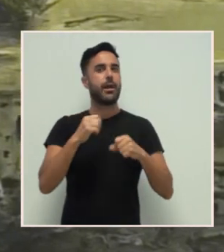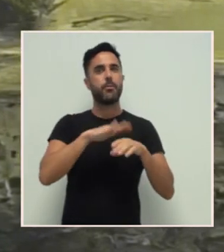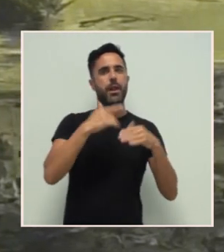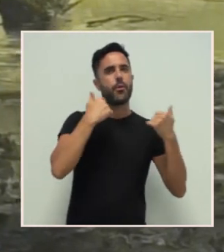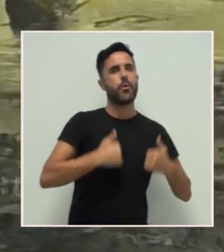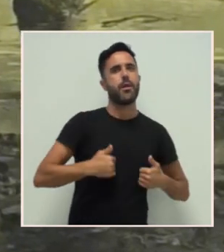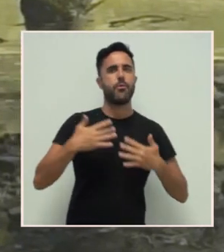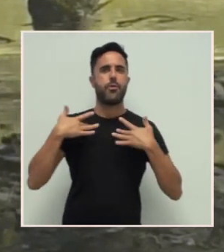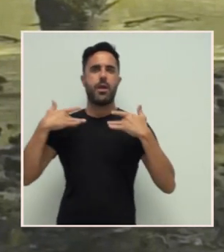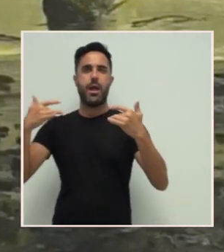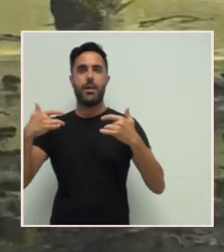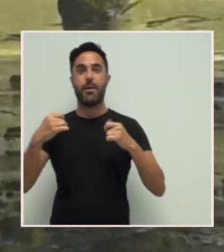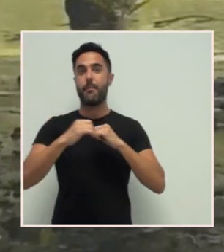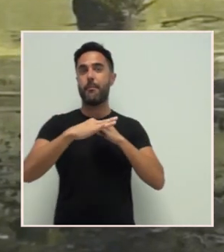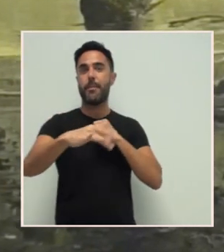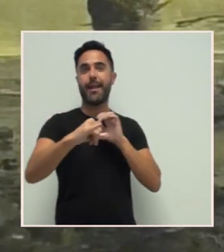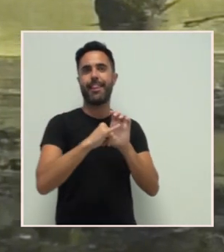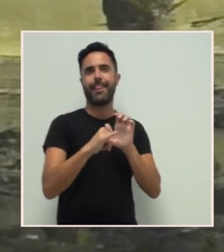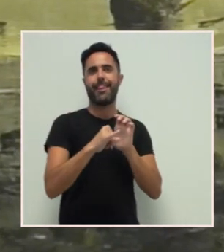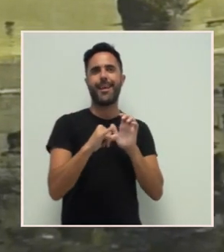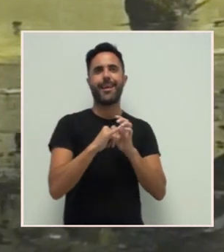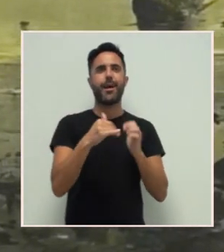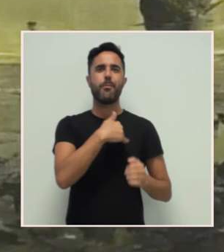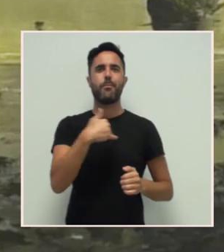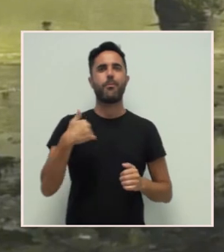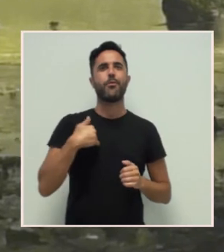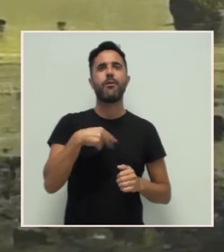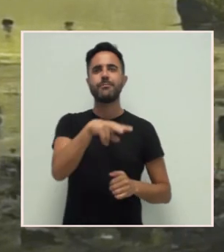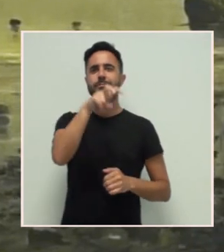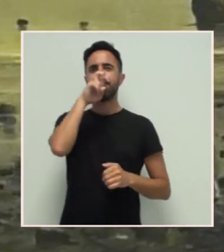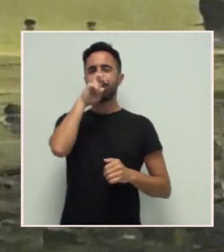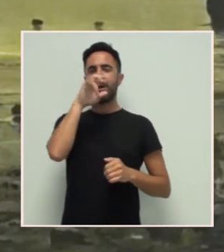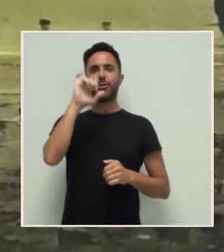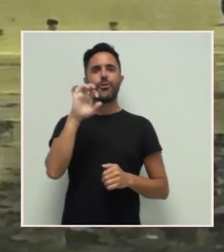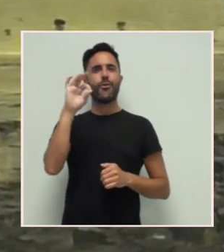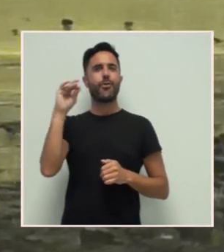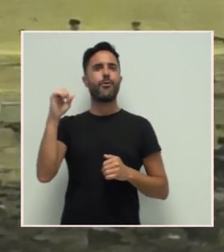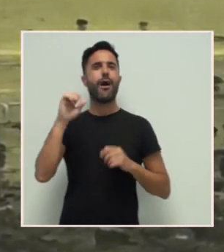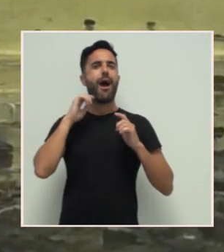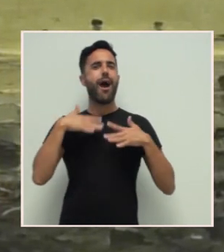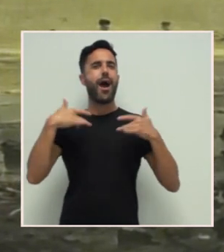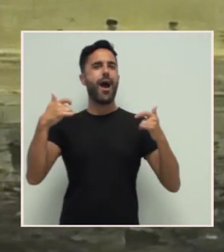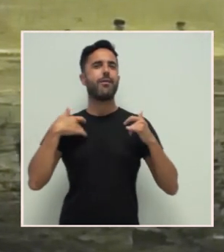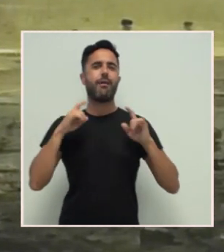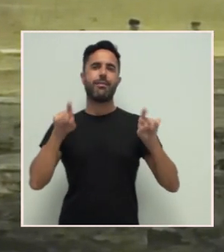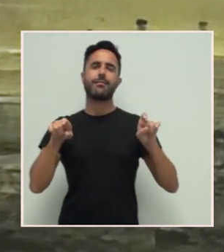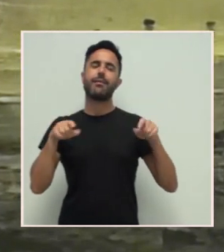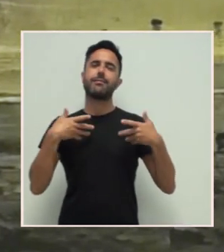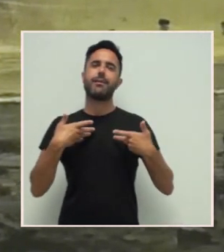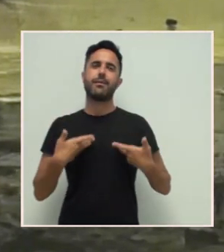Preto do mar, o pulmón aspira o aire saturado de iodo e a alma descansa e repousa.